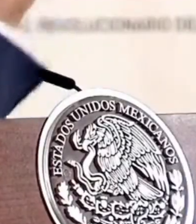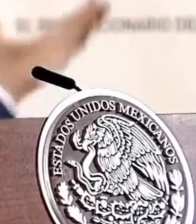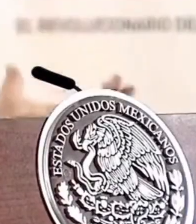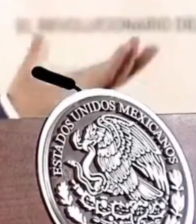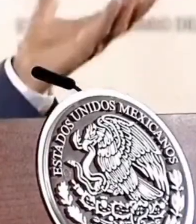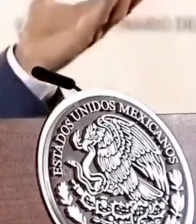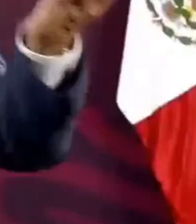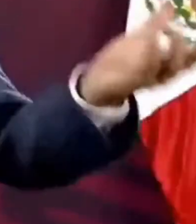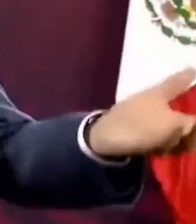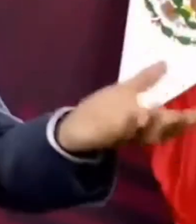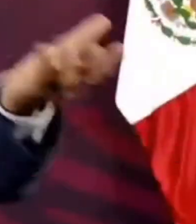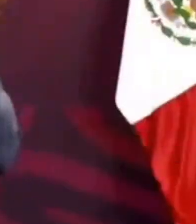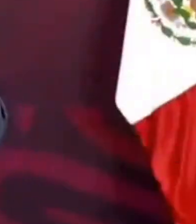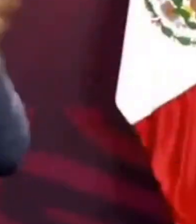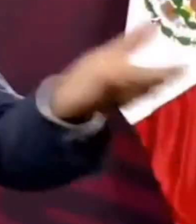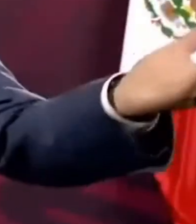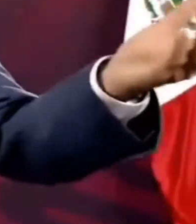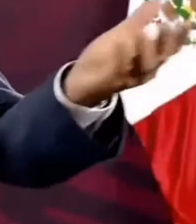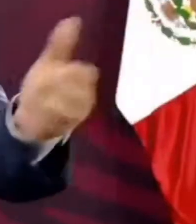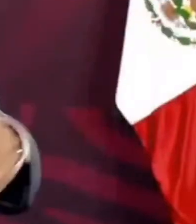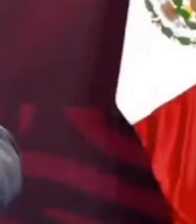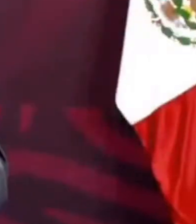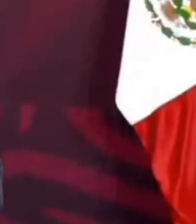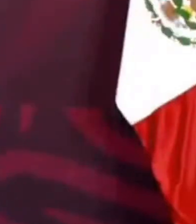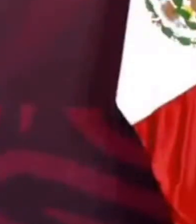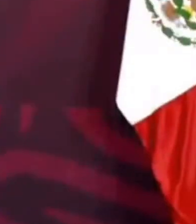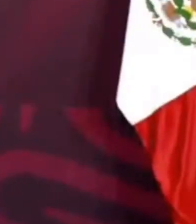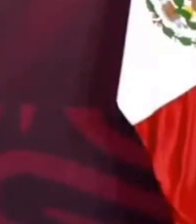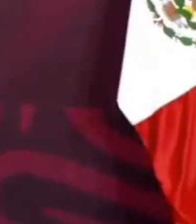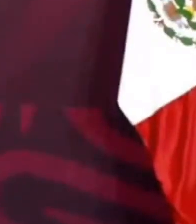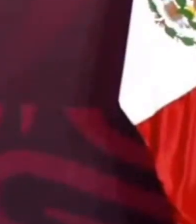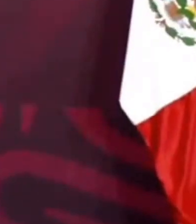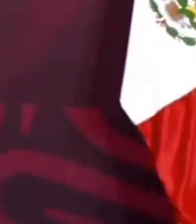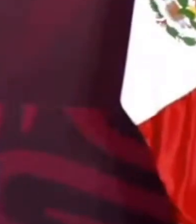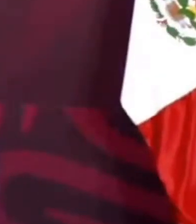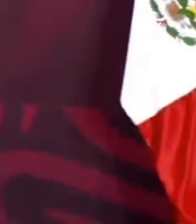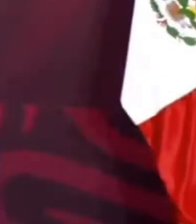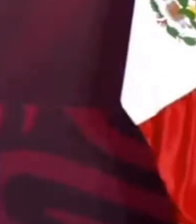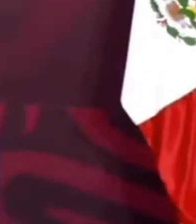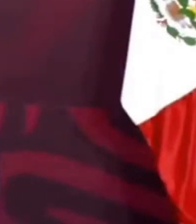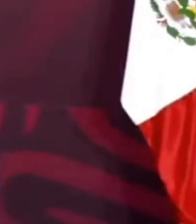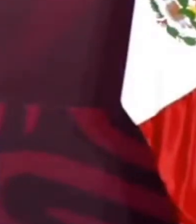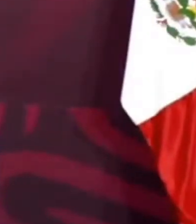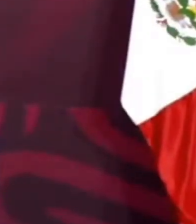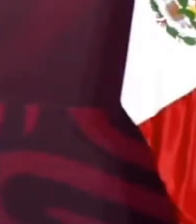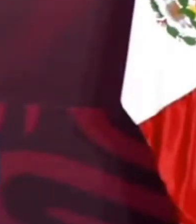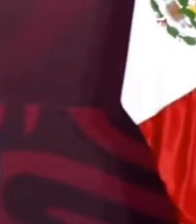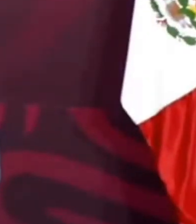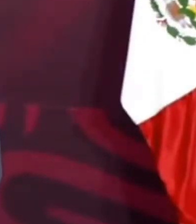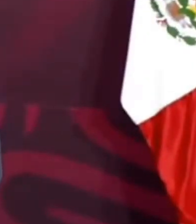pues imagínense que ahí en Michoacán, ahí en Tierra Caliente, fue donde declaró la guerra